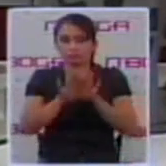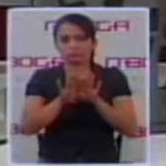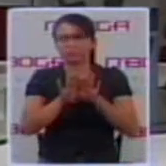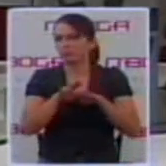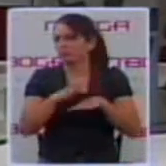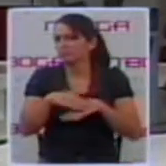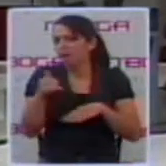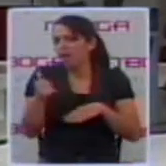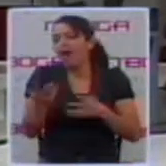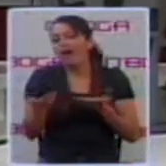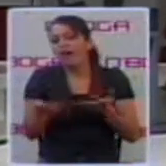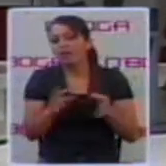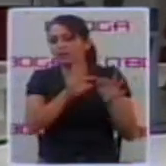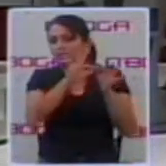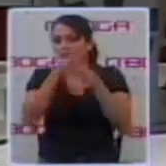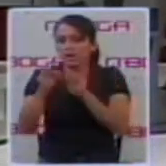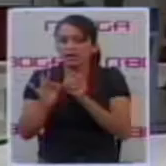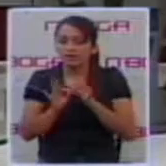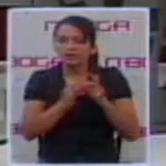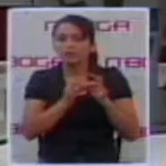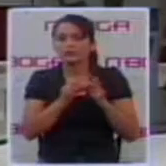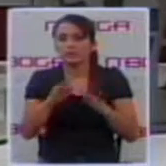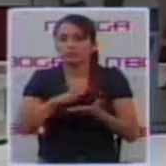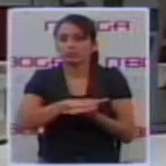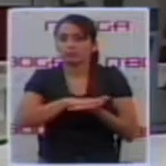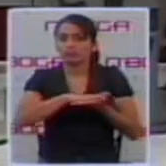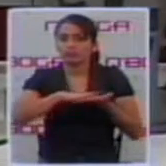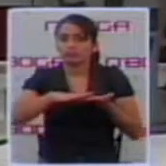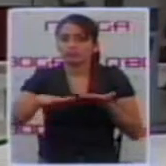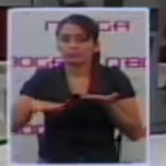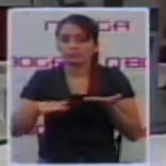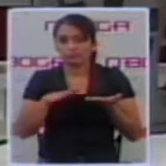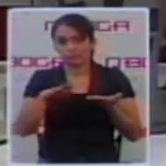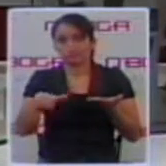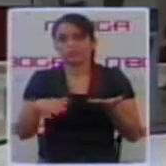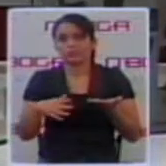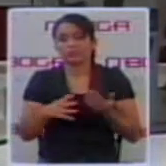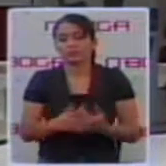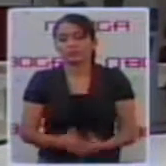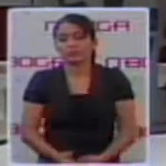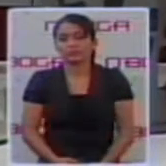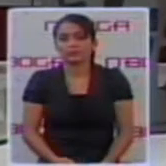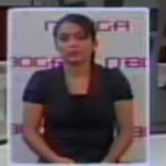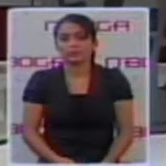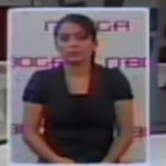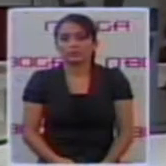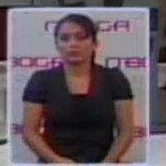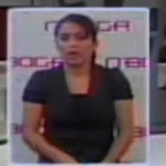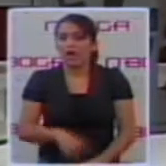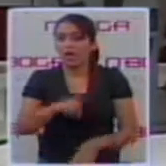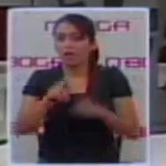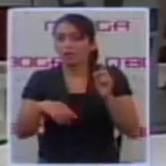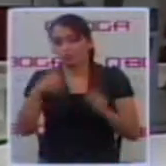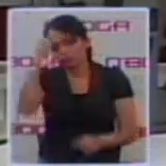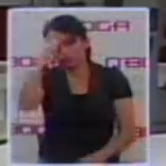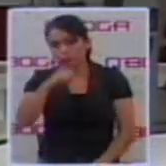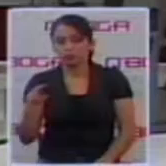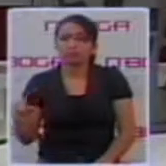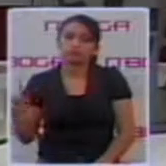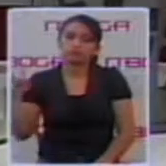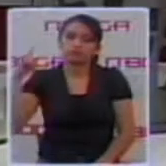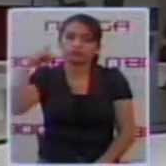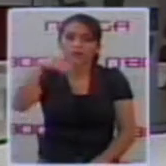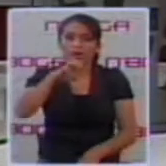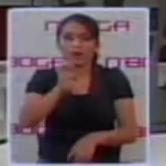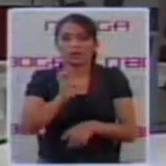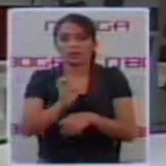a la falta de operatividad y como una opción para quienes viajan desde y hacia la Atenas del Ecuador se ha implementado el servicio